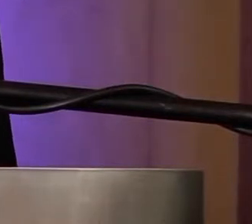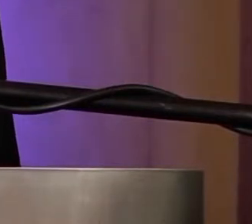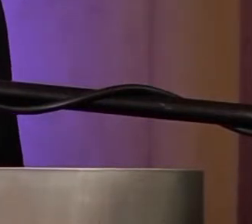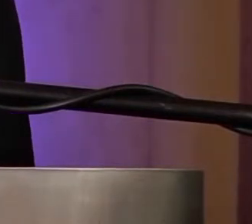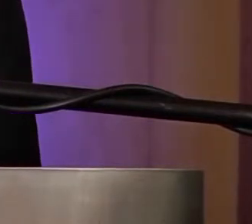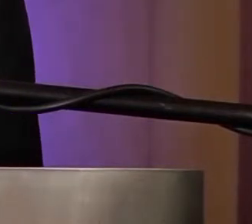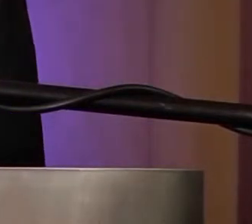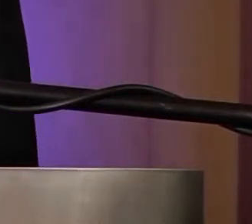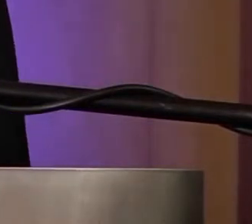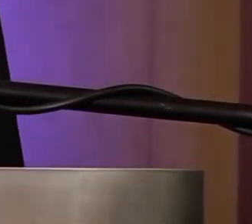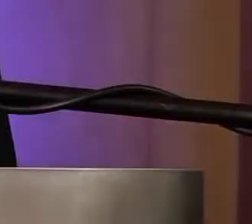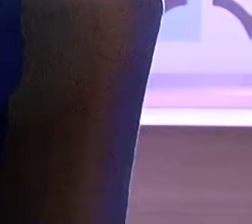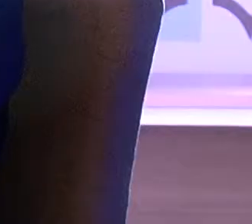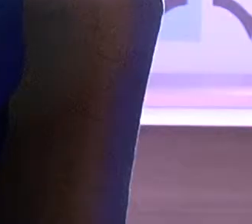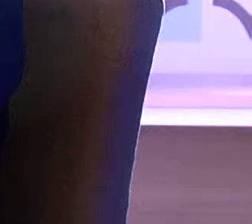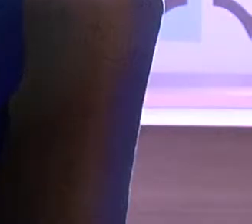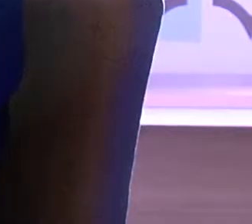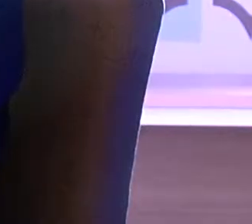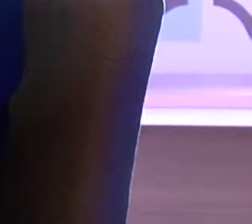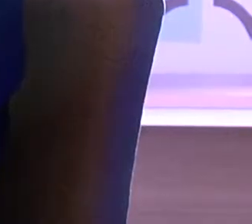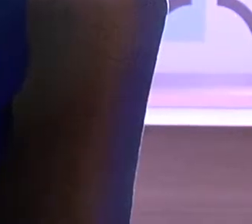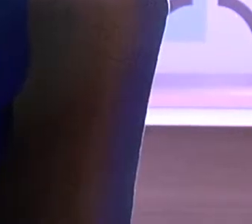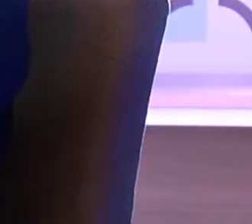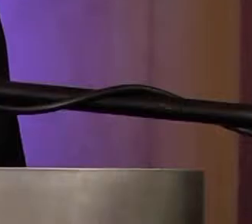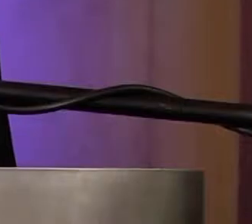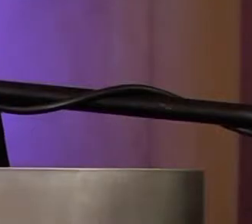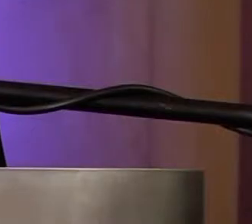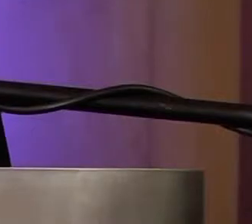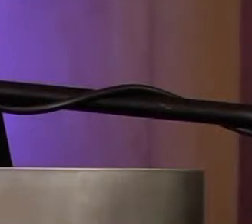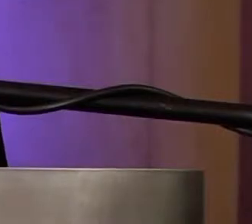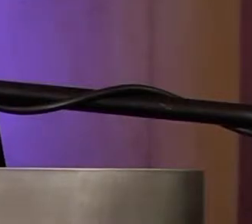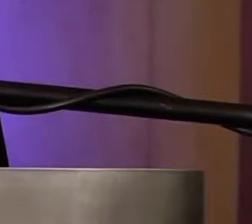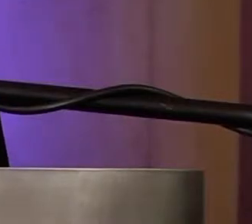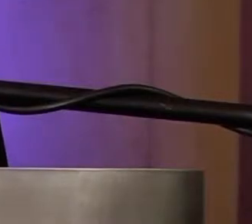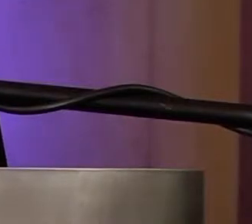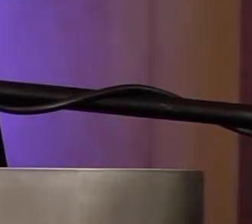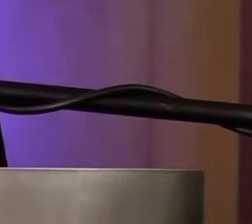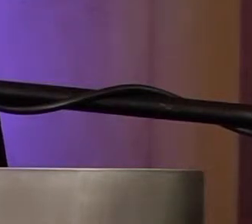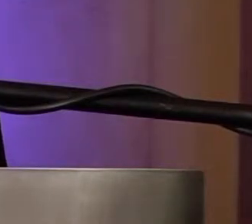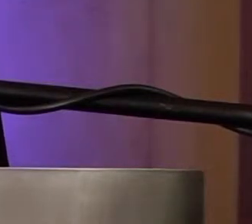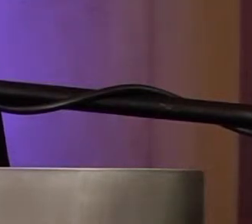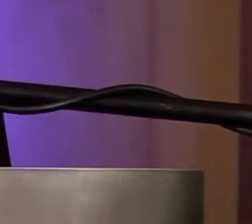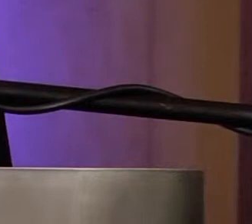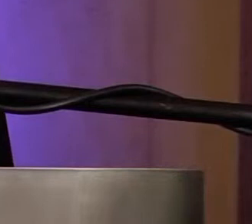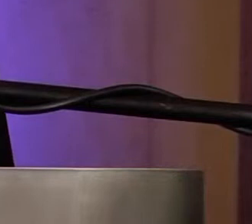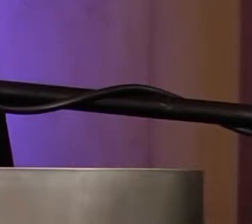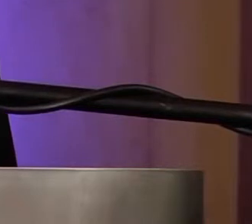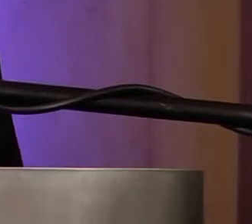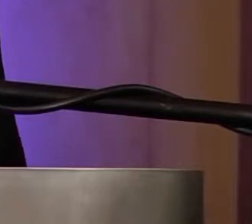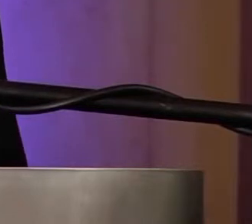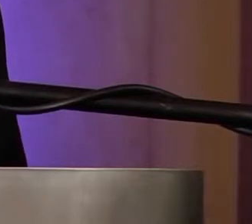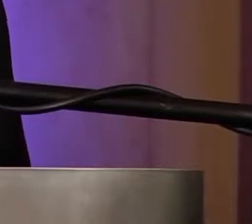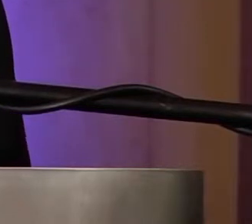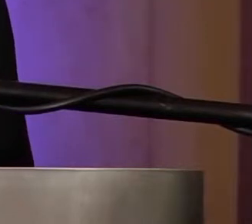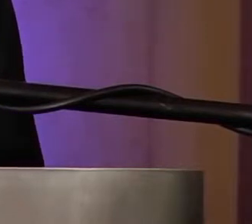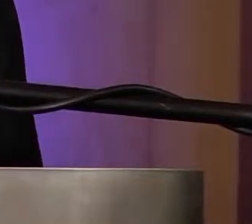Datos Abiertos. Bienvenido también. Gracias. Como moderador le damos la bienvenida a Juan José Prada, responsable de Cercanía Digital y Gobierno Abierto de la